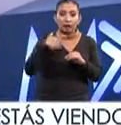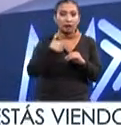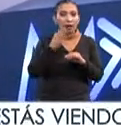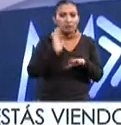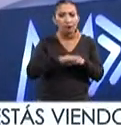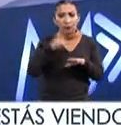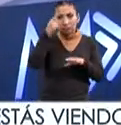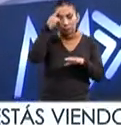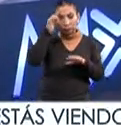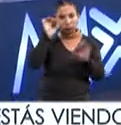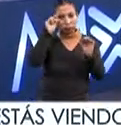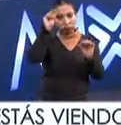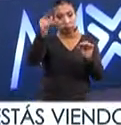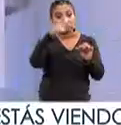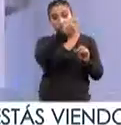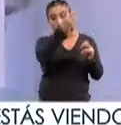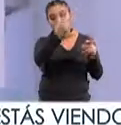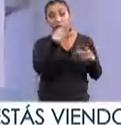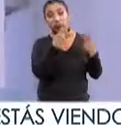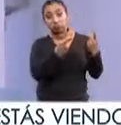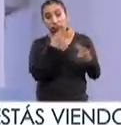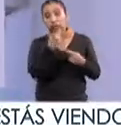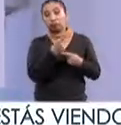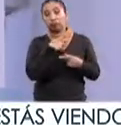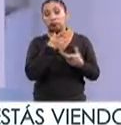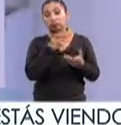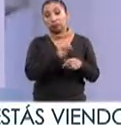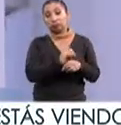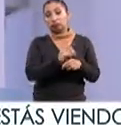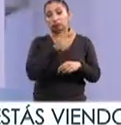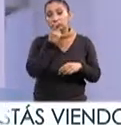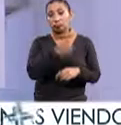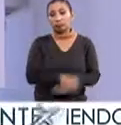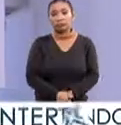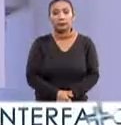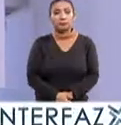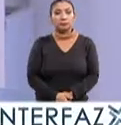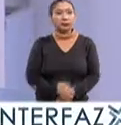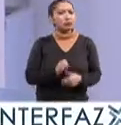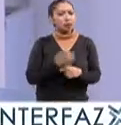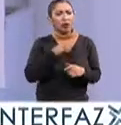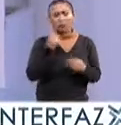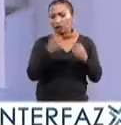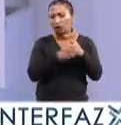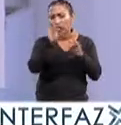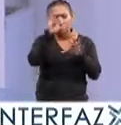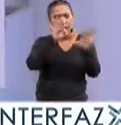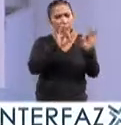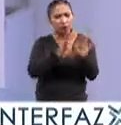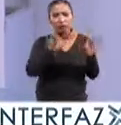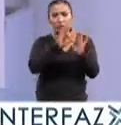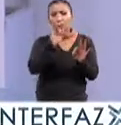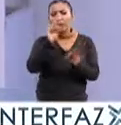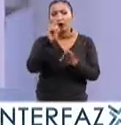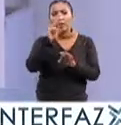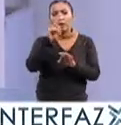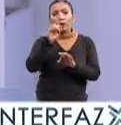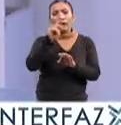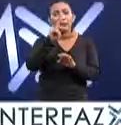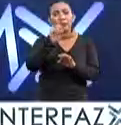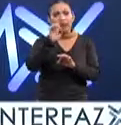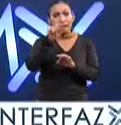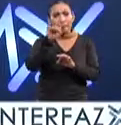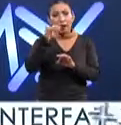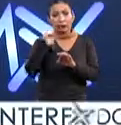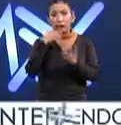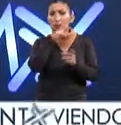luego más lucidez que muchos de los discursos que cotidianamente se manejan. Entonces hay muchos elementos interesantes en Fernando del Paso,